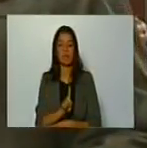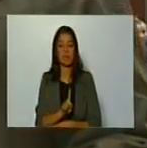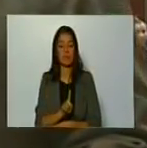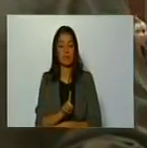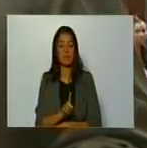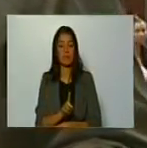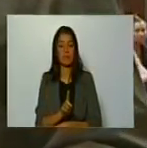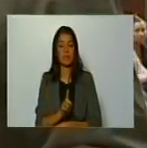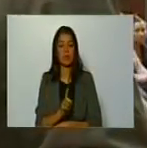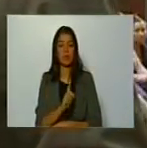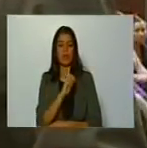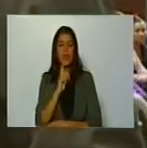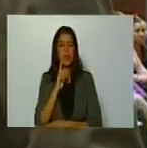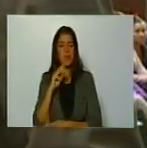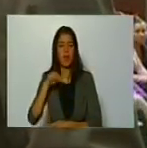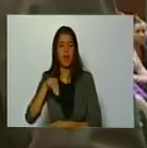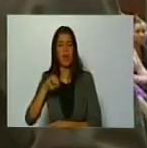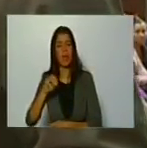llamar Montgomery,